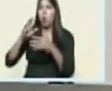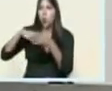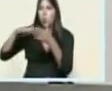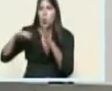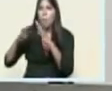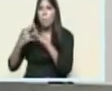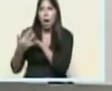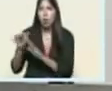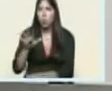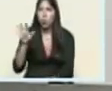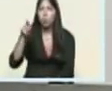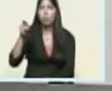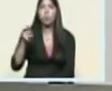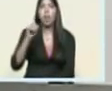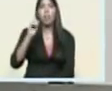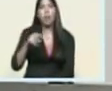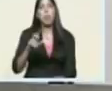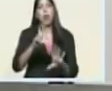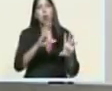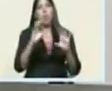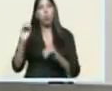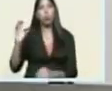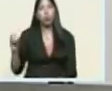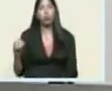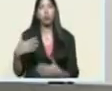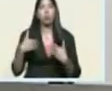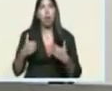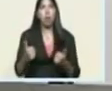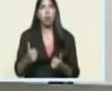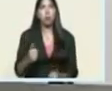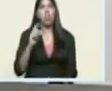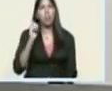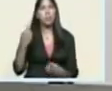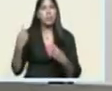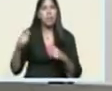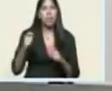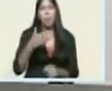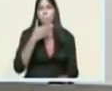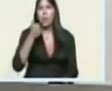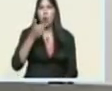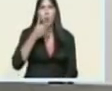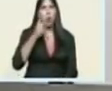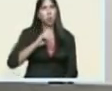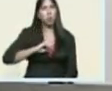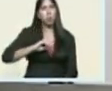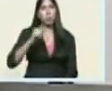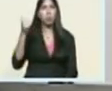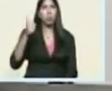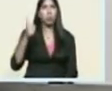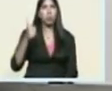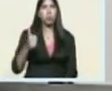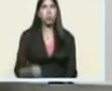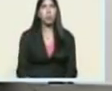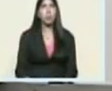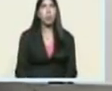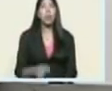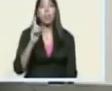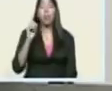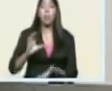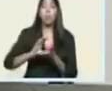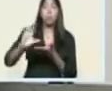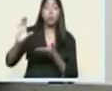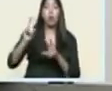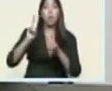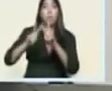en la creación de 800 salud, que debemos tratar de que cada vez funcione mejor. En la inversión en vivienda, la gran misión Vivienda